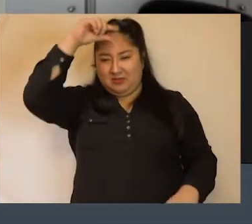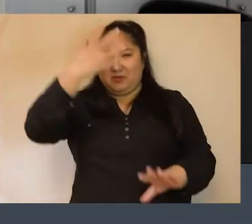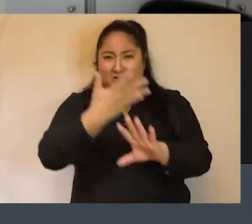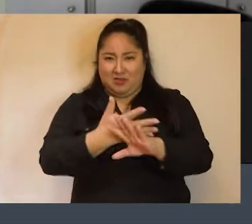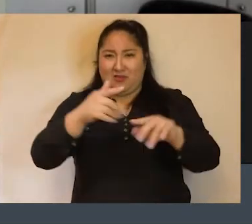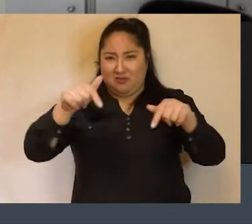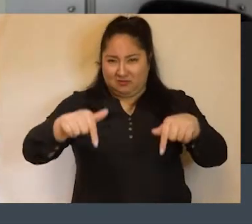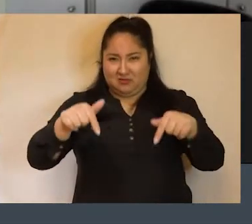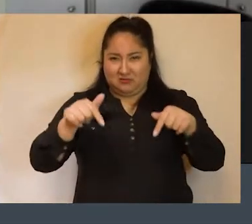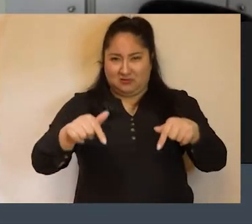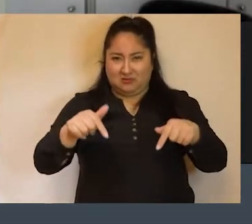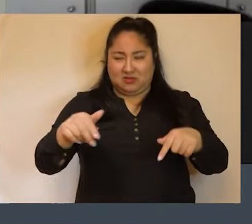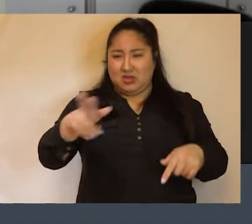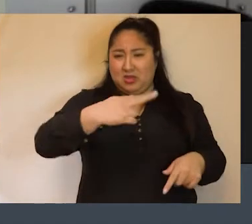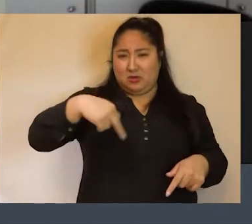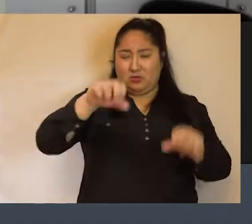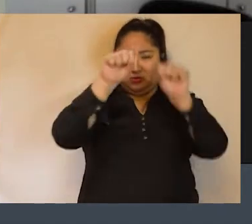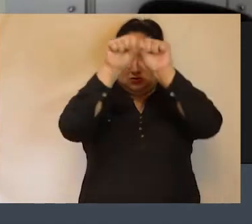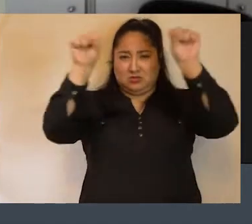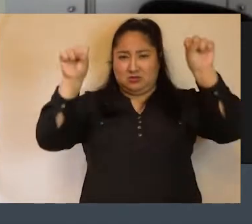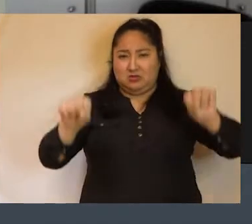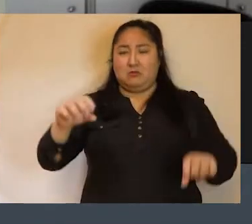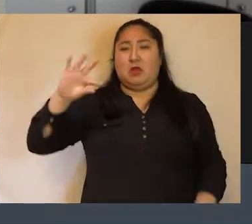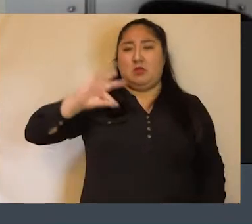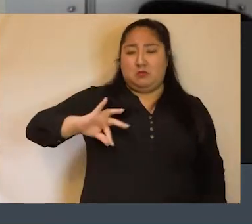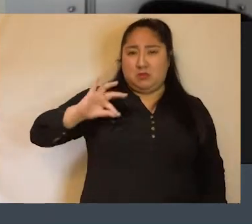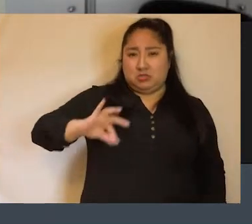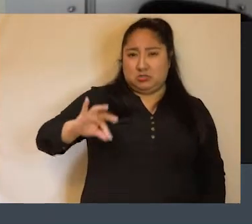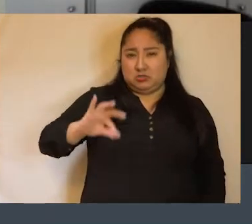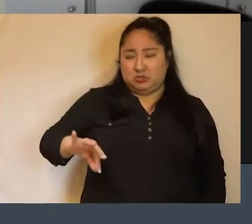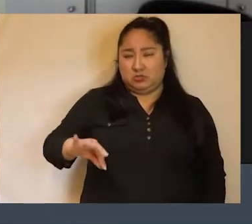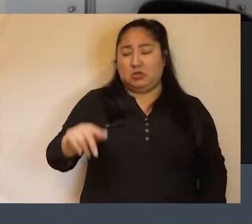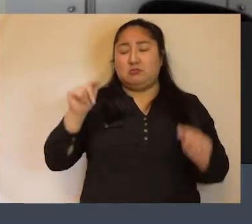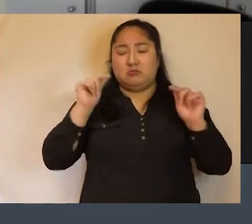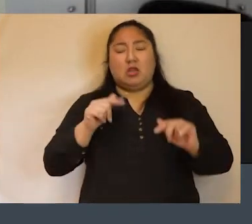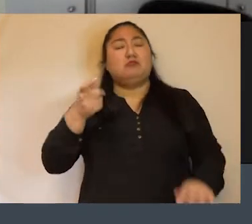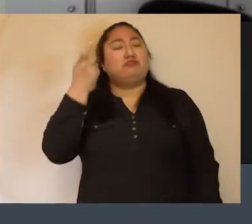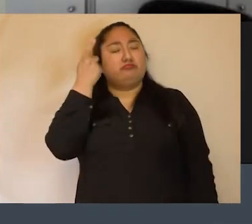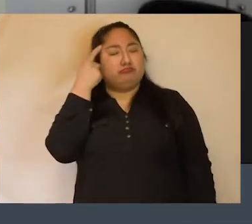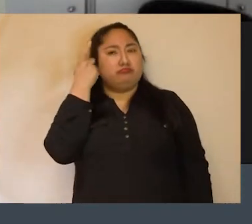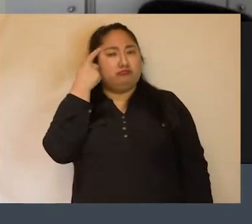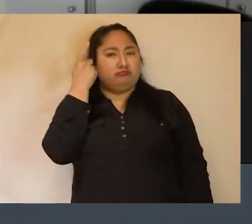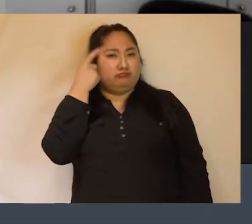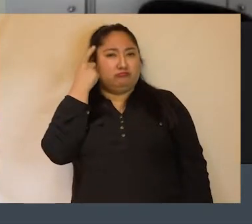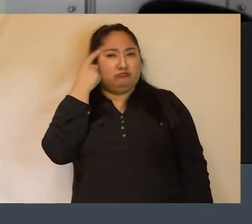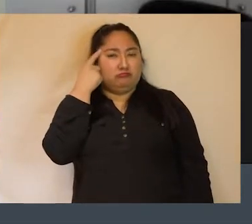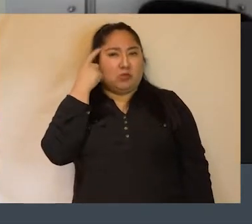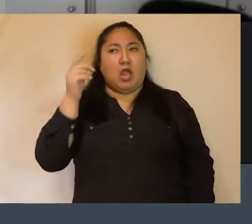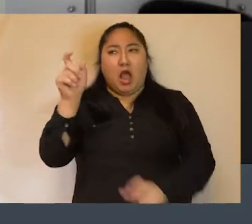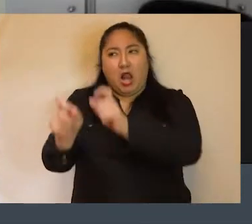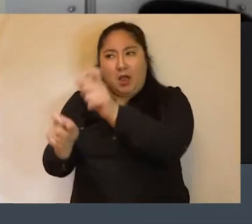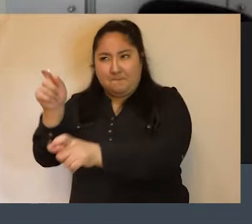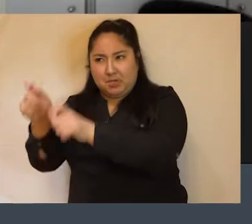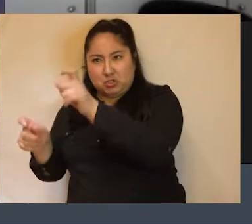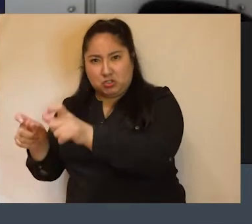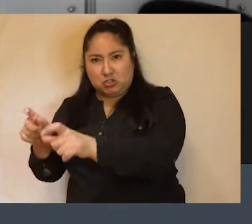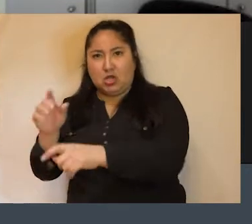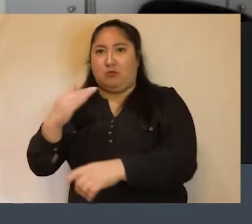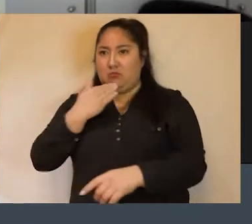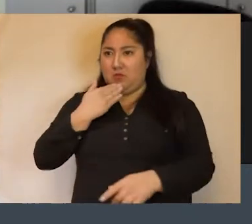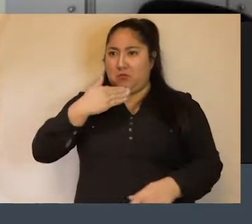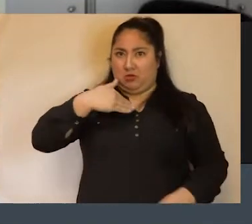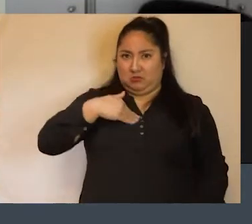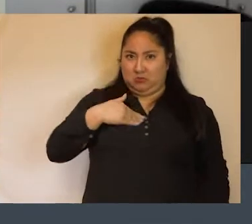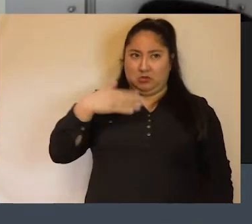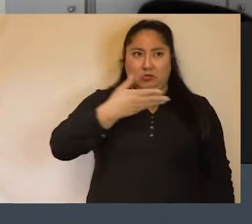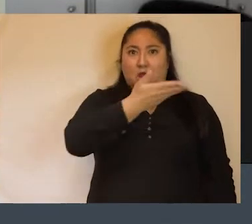están relacionados con nuestro sistema de pensiones y que generalmente le ha hecho pensar no solamente a las personas, sino